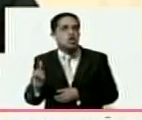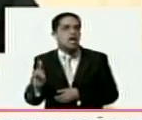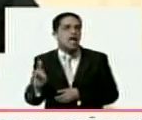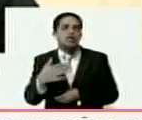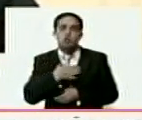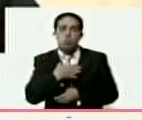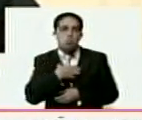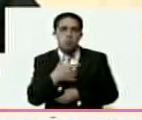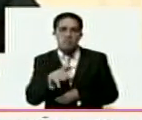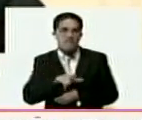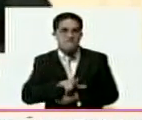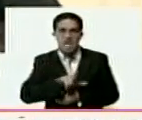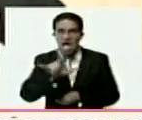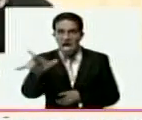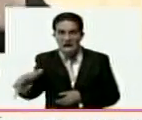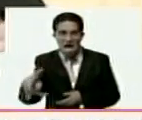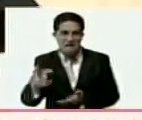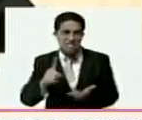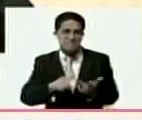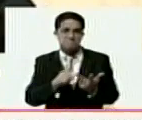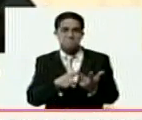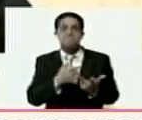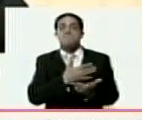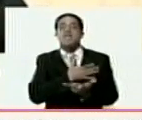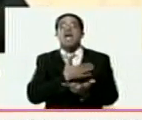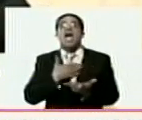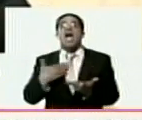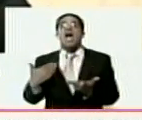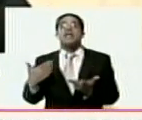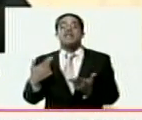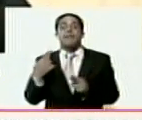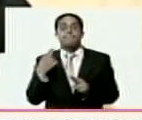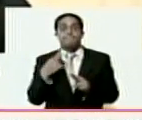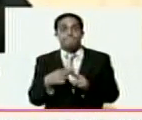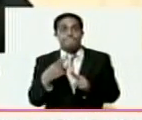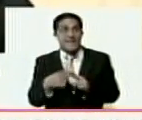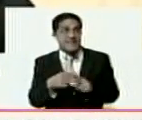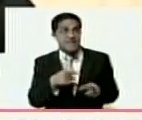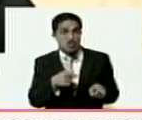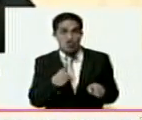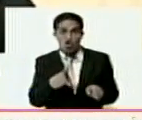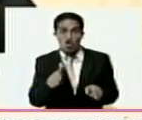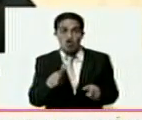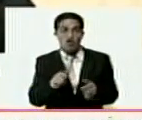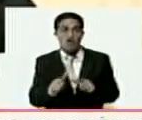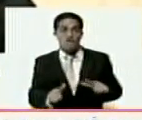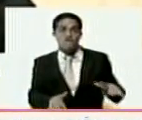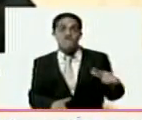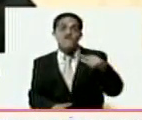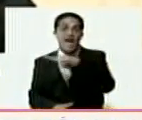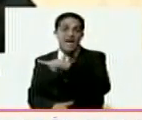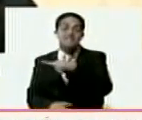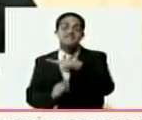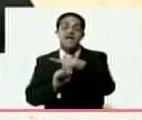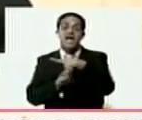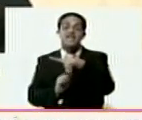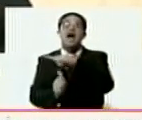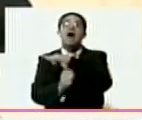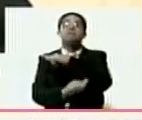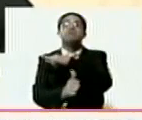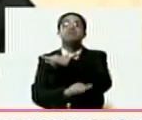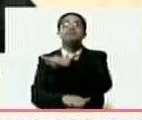aérea, queriendo poner en riesgo la línea aérea en sí misma. Las